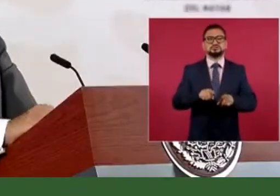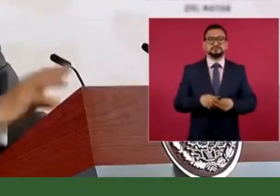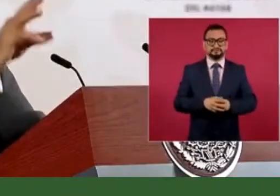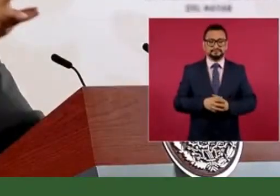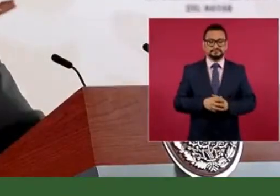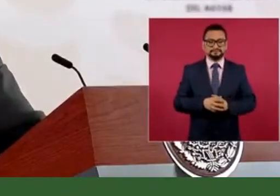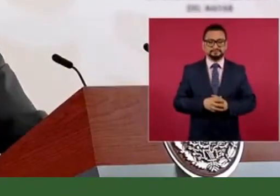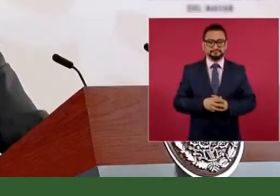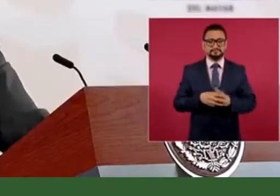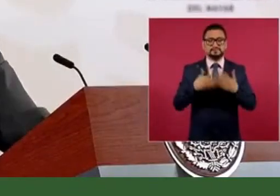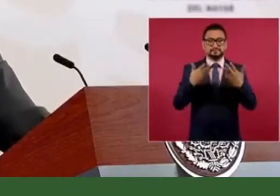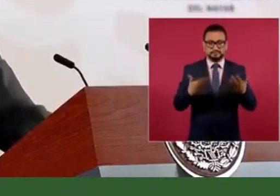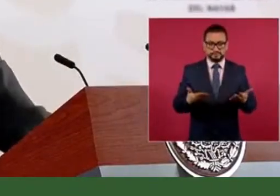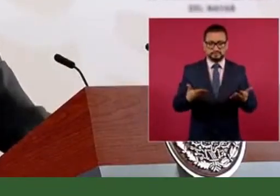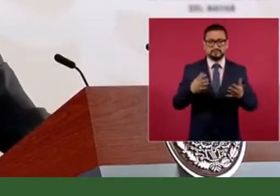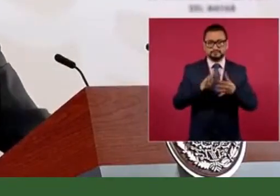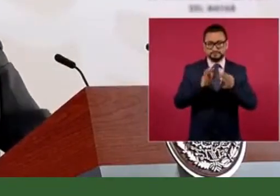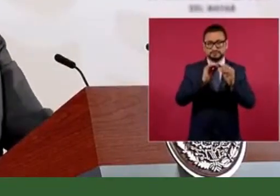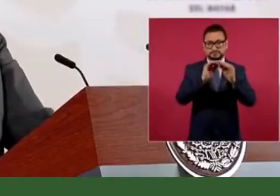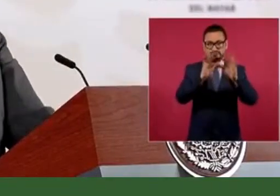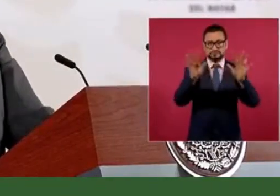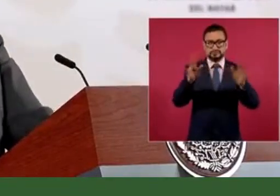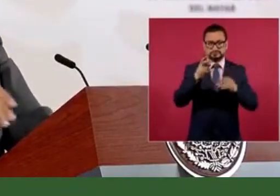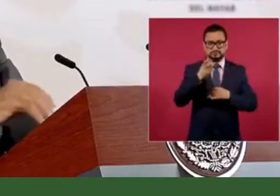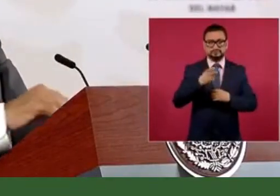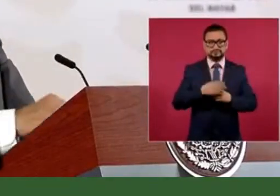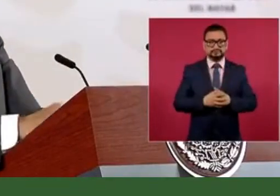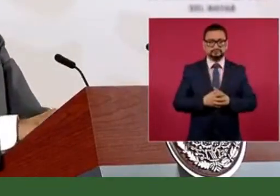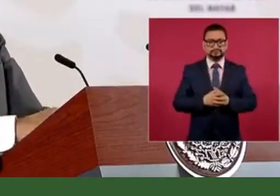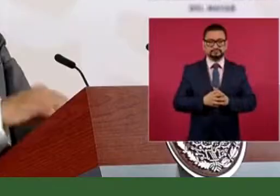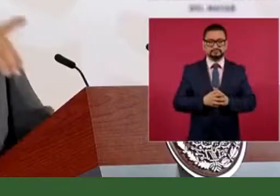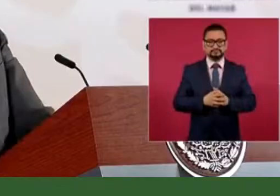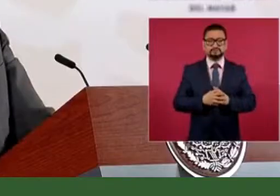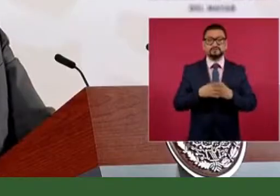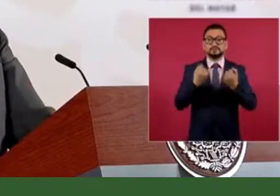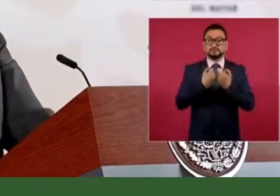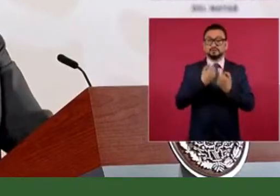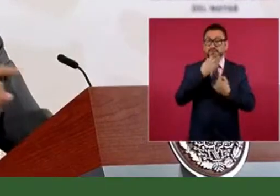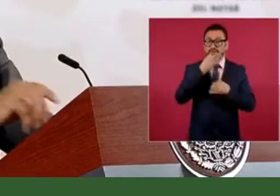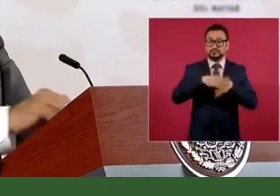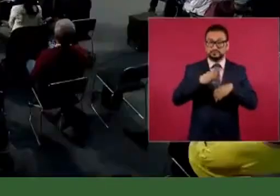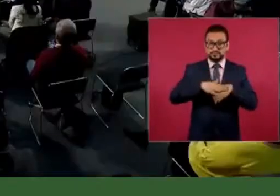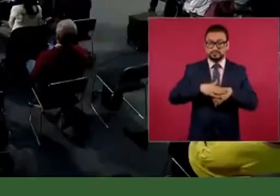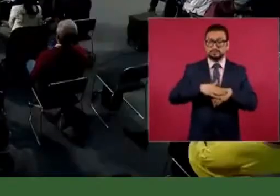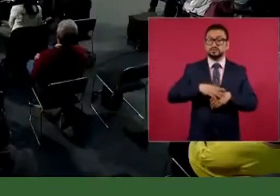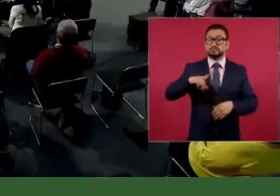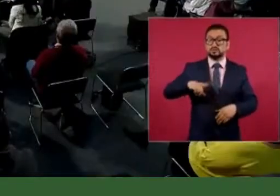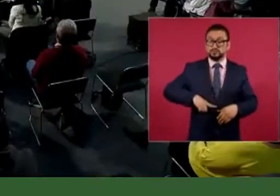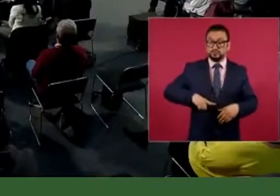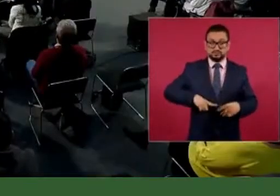Entonces, también aclarar eso, y aclarar que el Estado laico